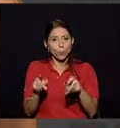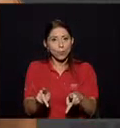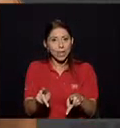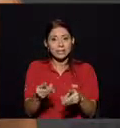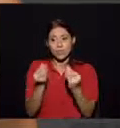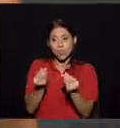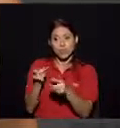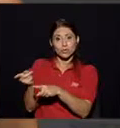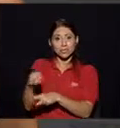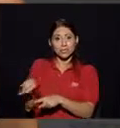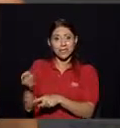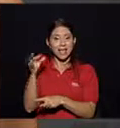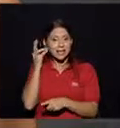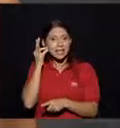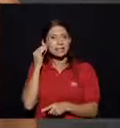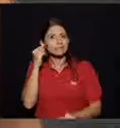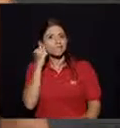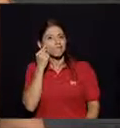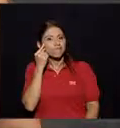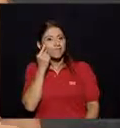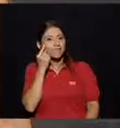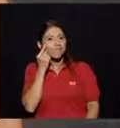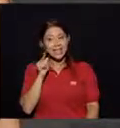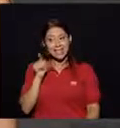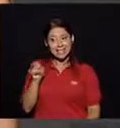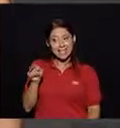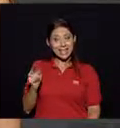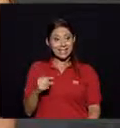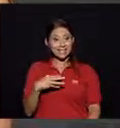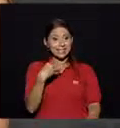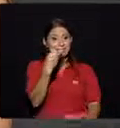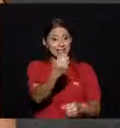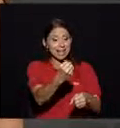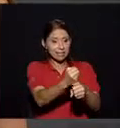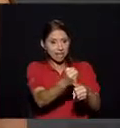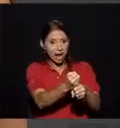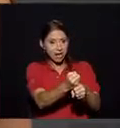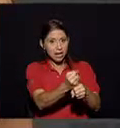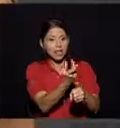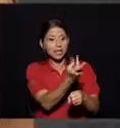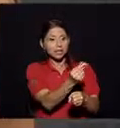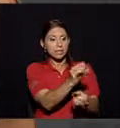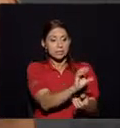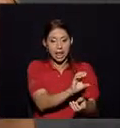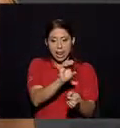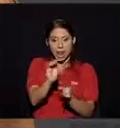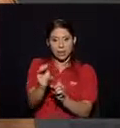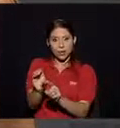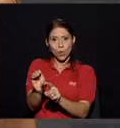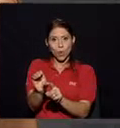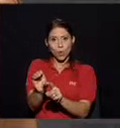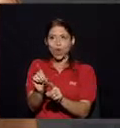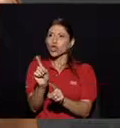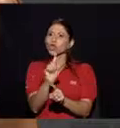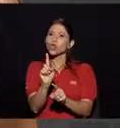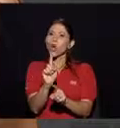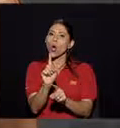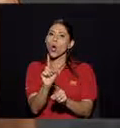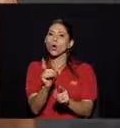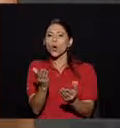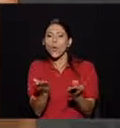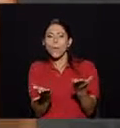entonces muchas de ellas valoran, digamos, que el salario que van a estar recibiendo en el mercado de trabajo no compensa, digamos, como el costo